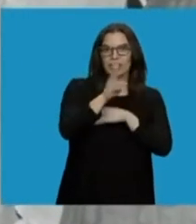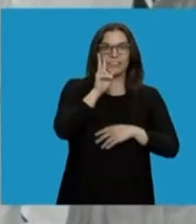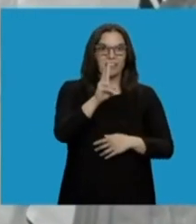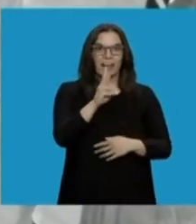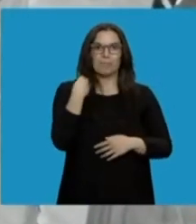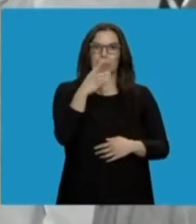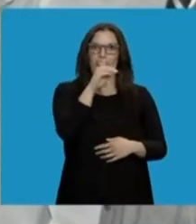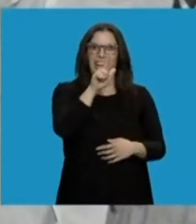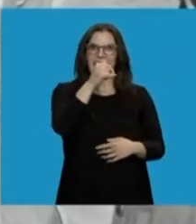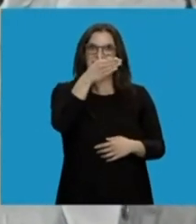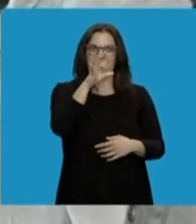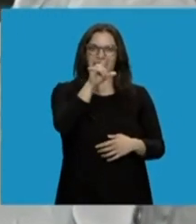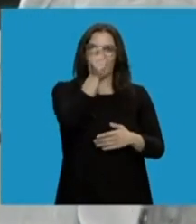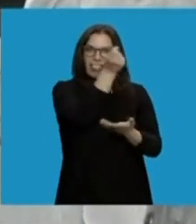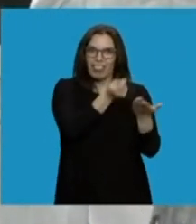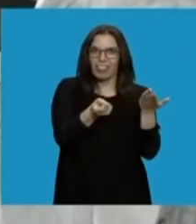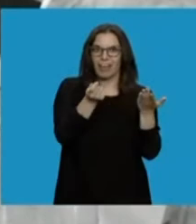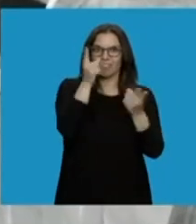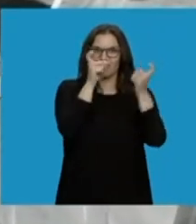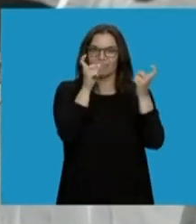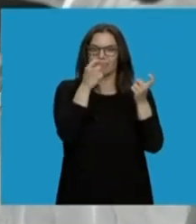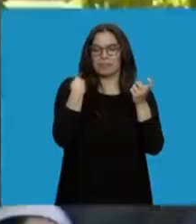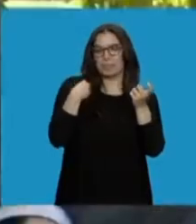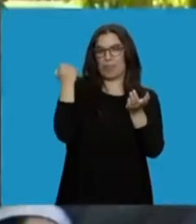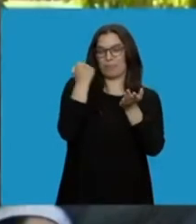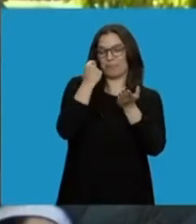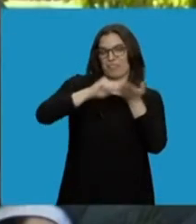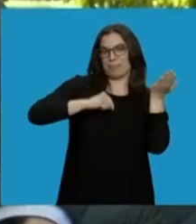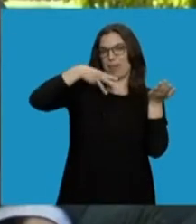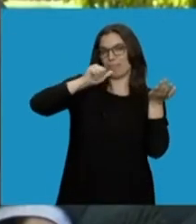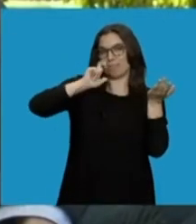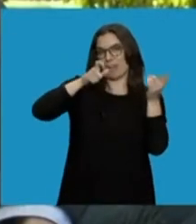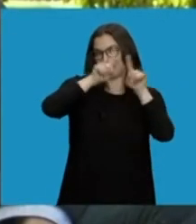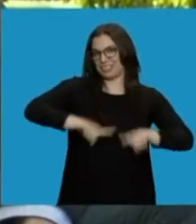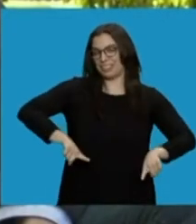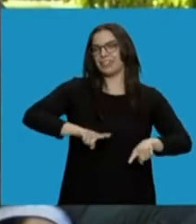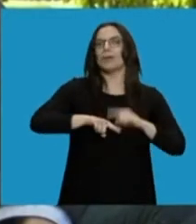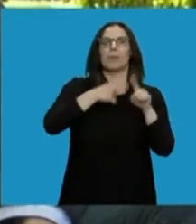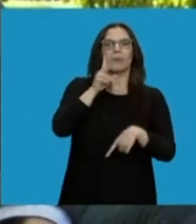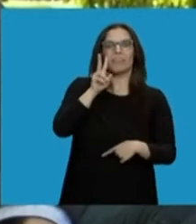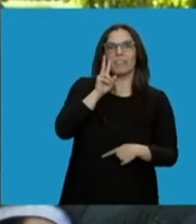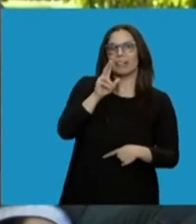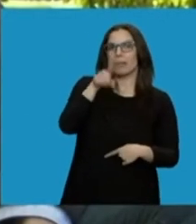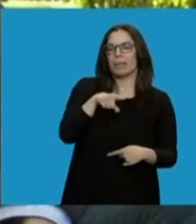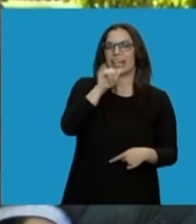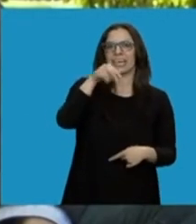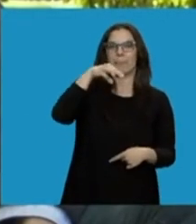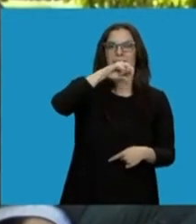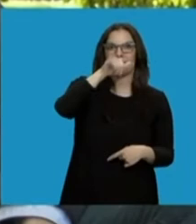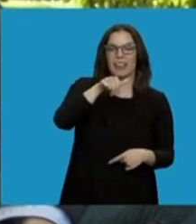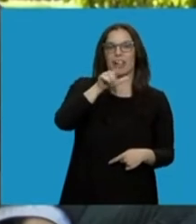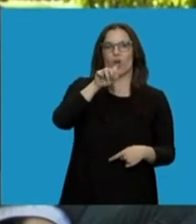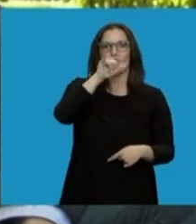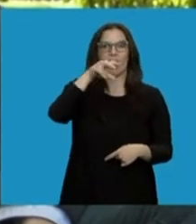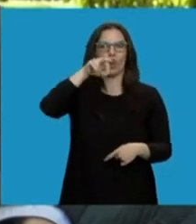sus dibujos y las caricaturas que firmaba como Max. Pero claro, allí también se encontró con Pepe Jiménez Lozano, con Manu